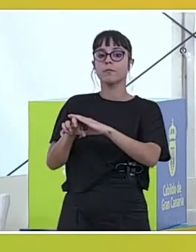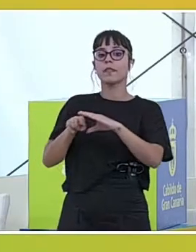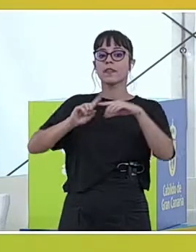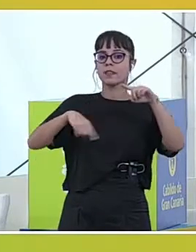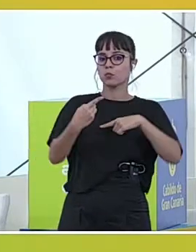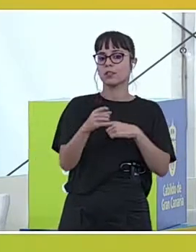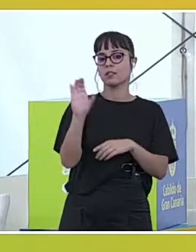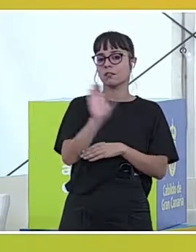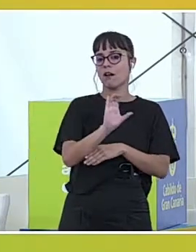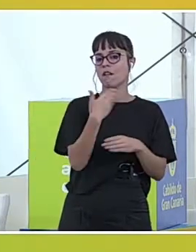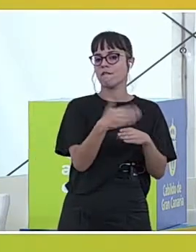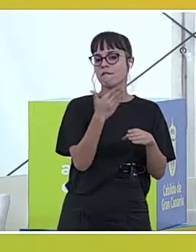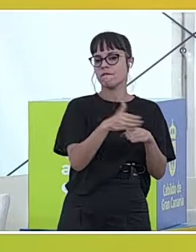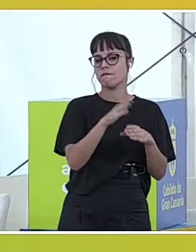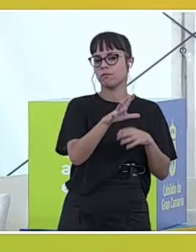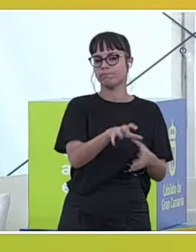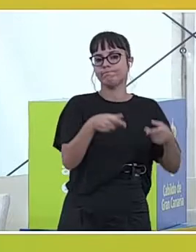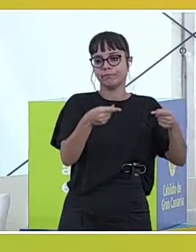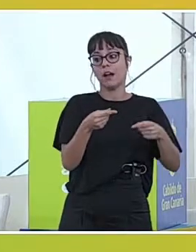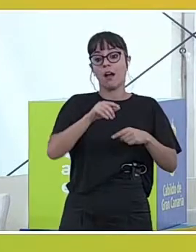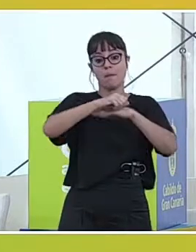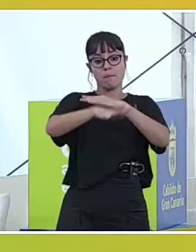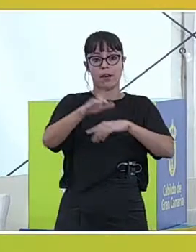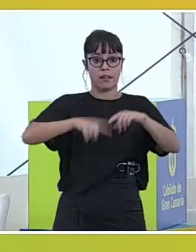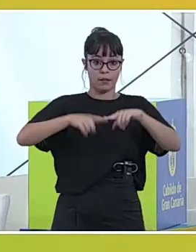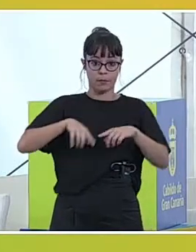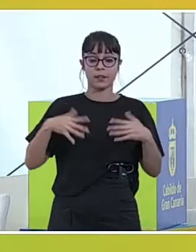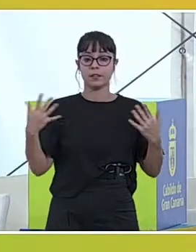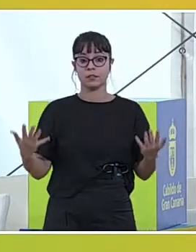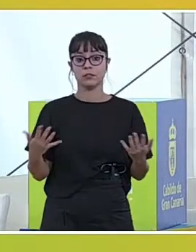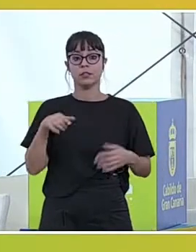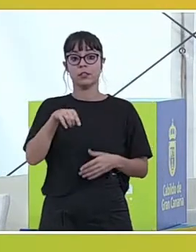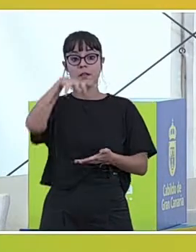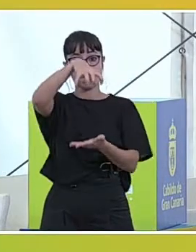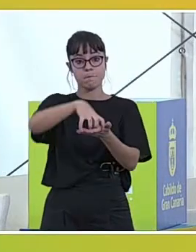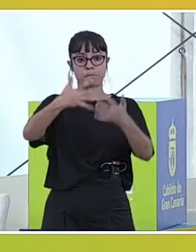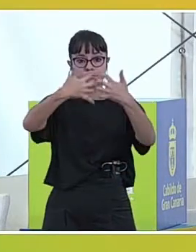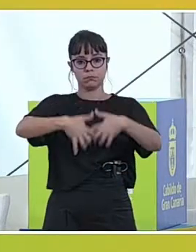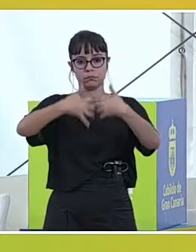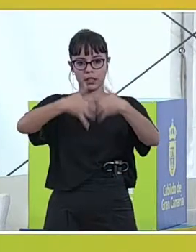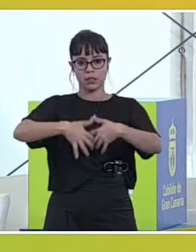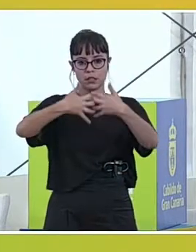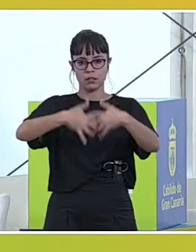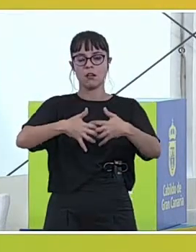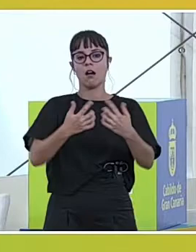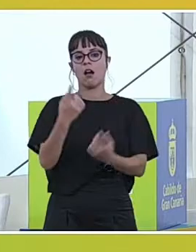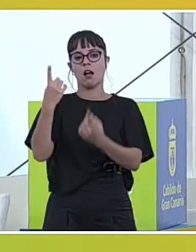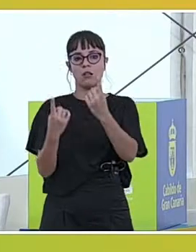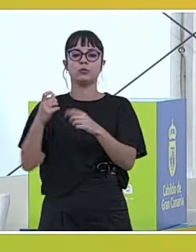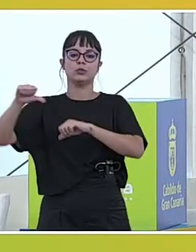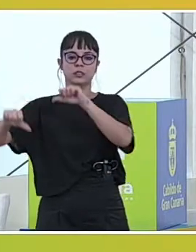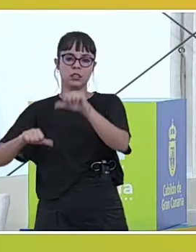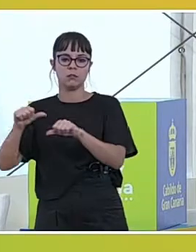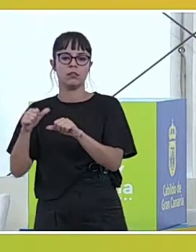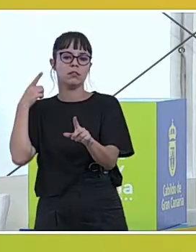dentro de una planta desaladora, en el pretratamiento, pues algunas usan productos químicos como antiincrustantes o reguladores de